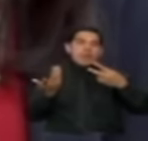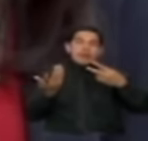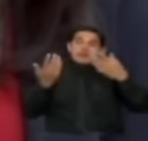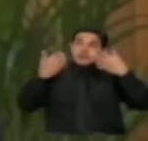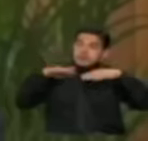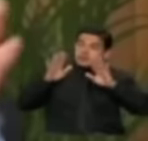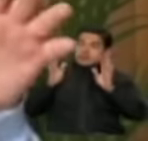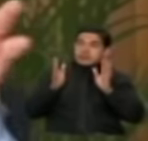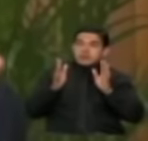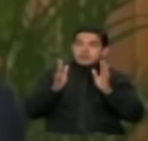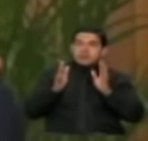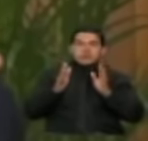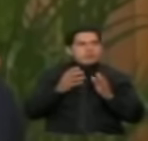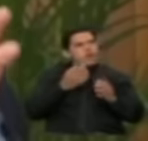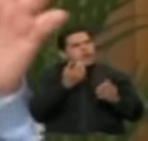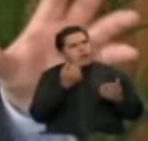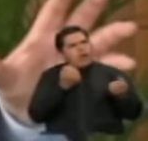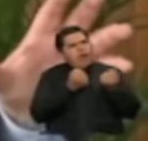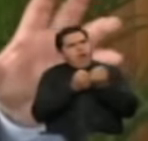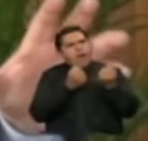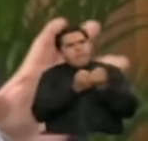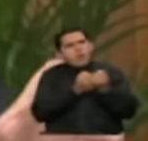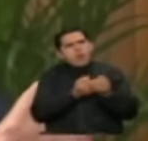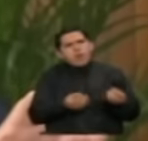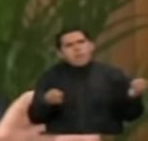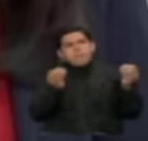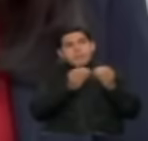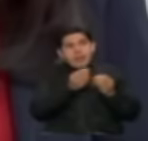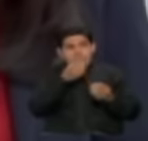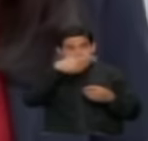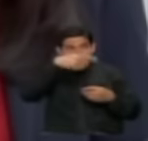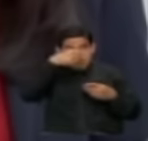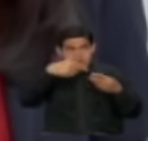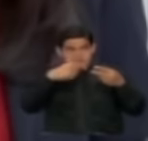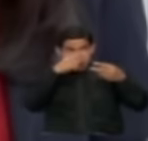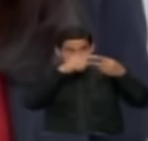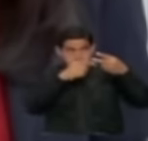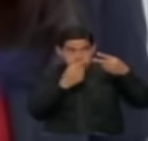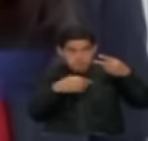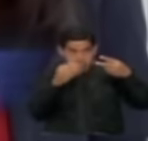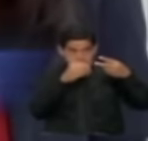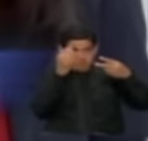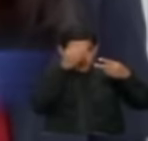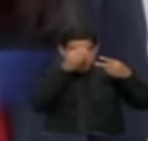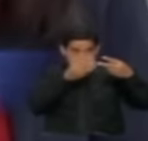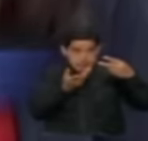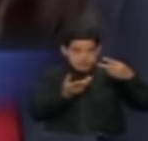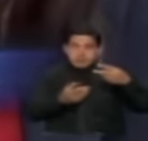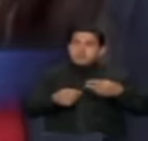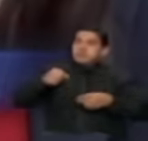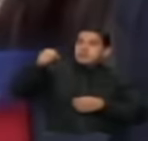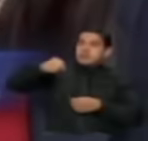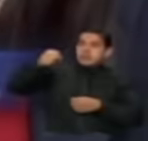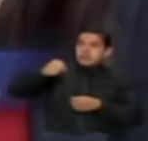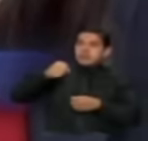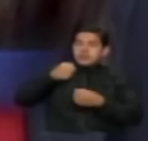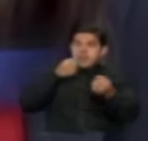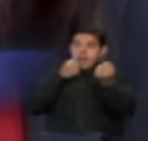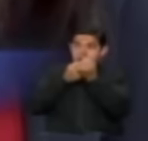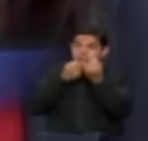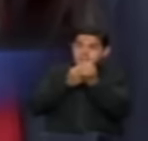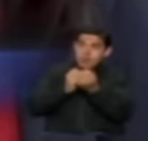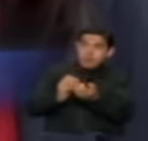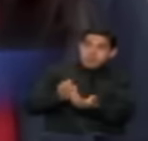ese sentido... Entonces el apoyo está más focalizado a esas necesidades. Así es. Y la propuesta es de incentivo